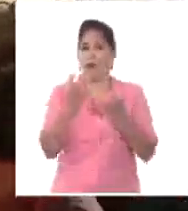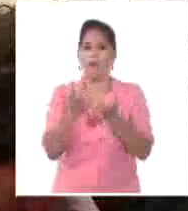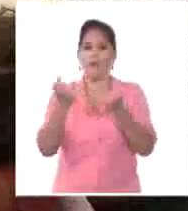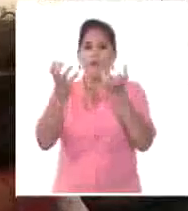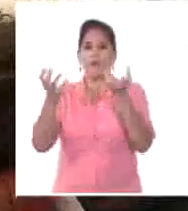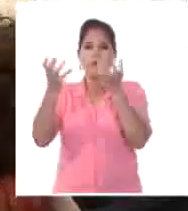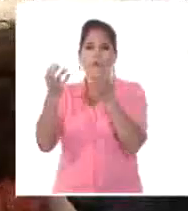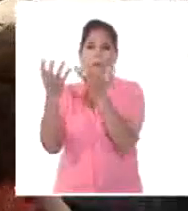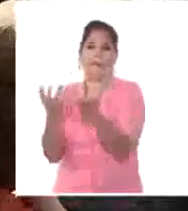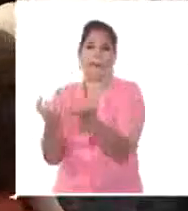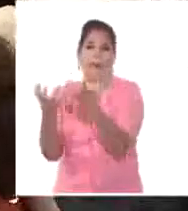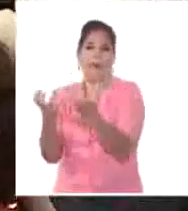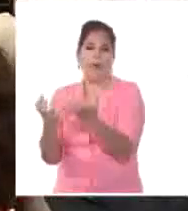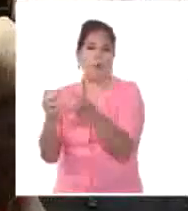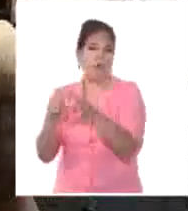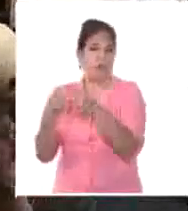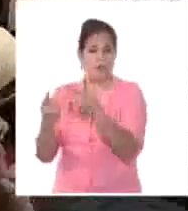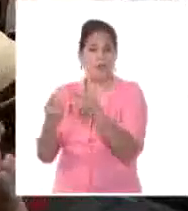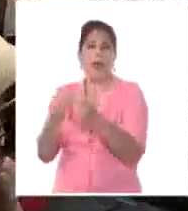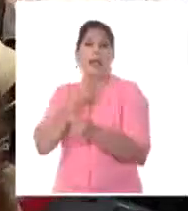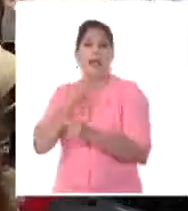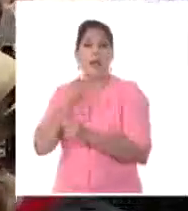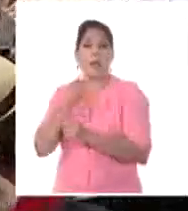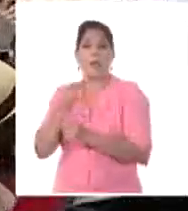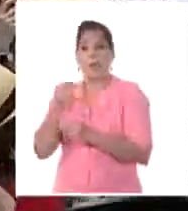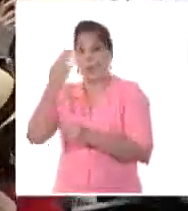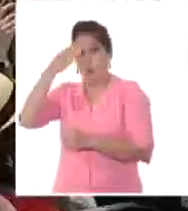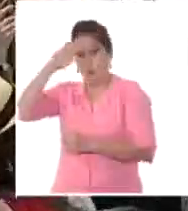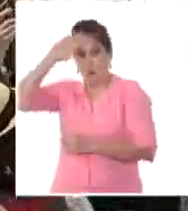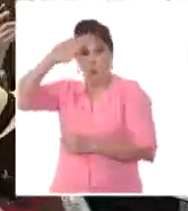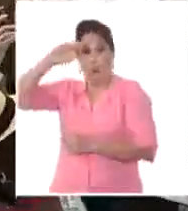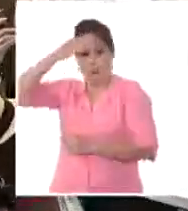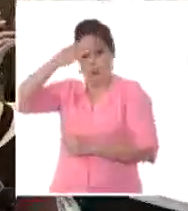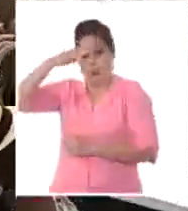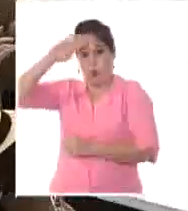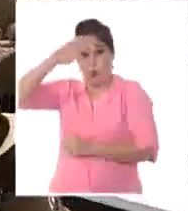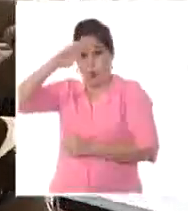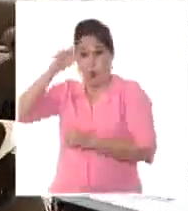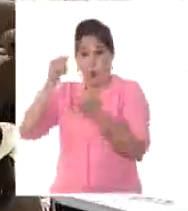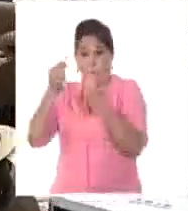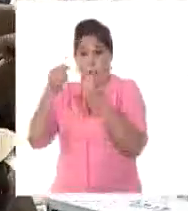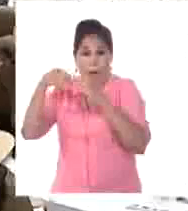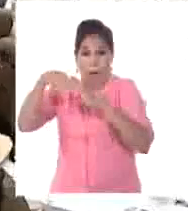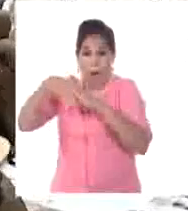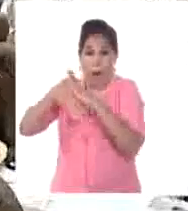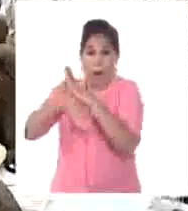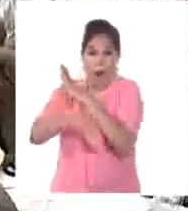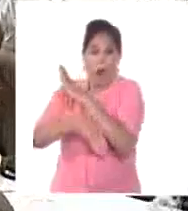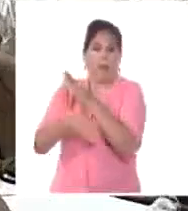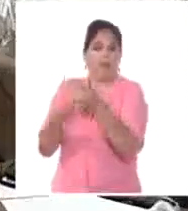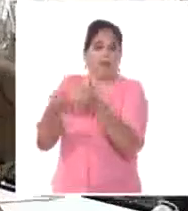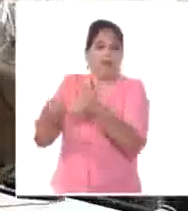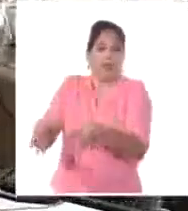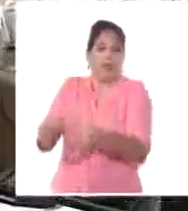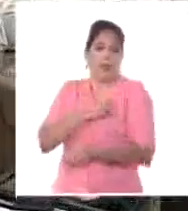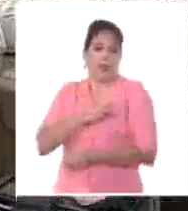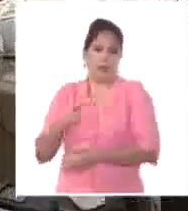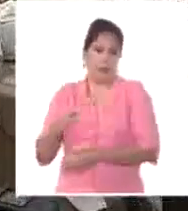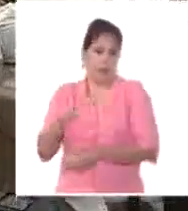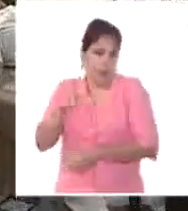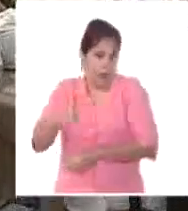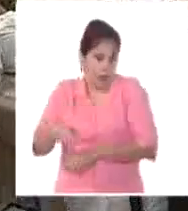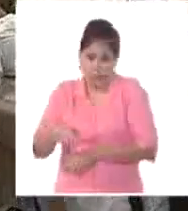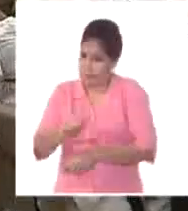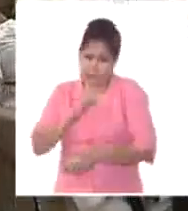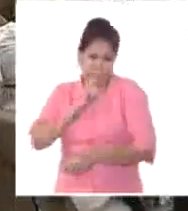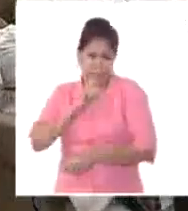madura. Y cito: hay leyes de gravitación política como las hay de gravitación física. Y